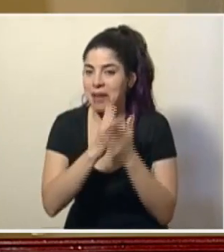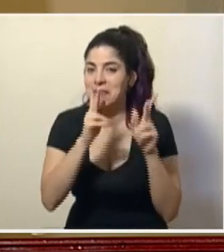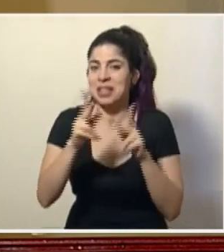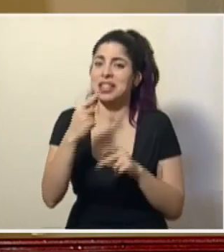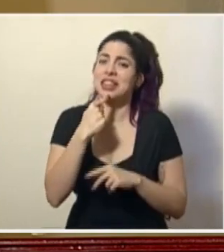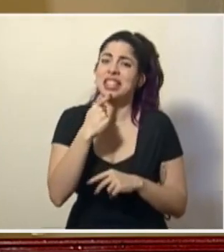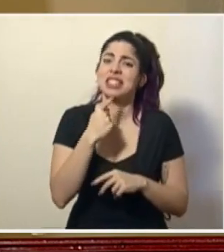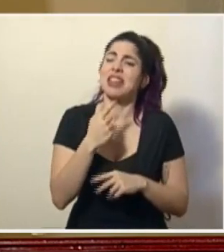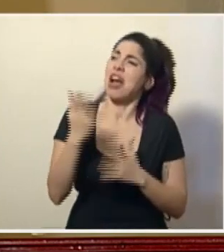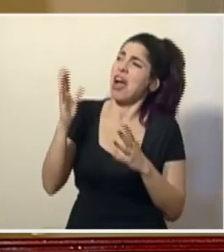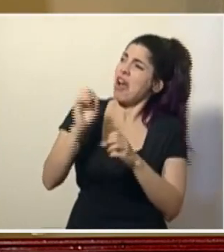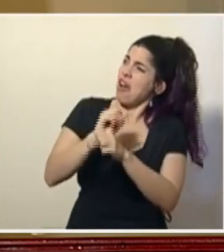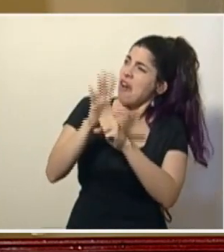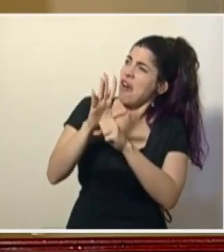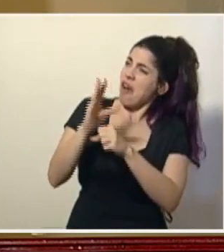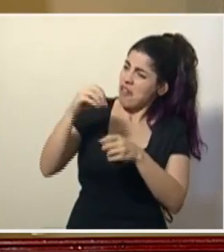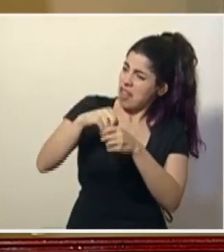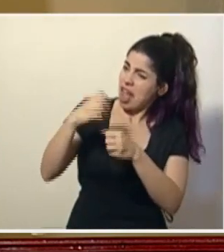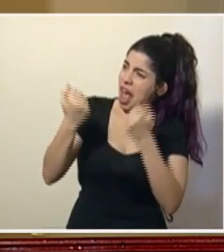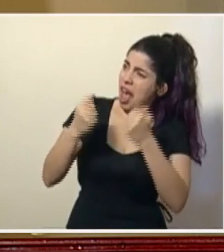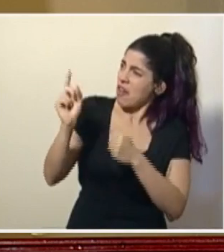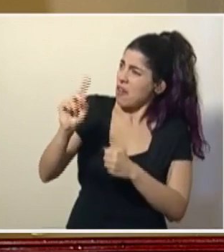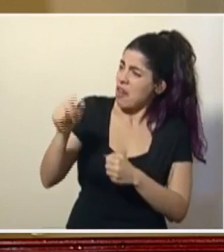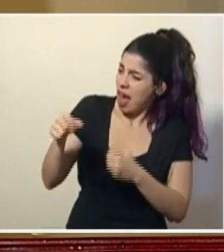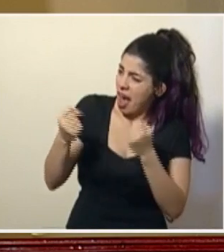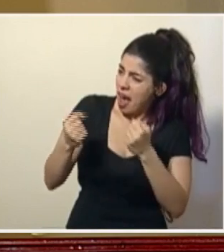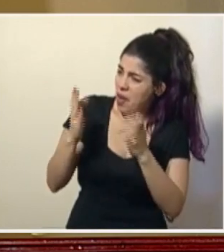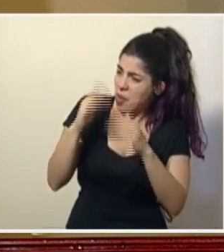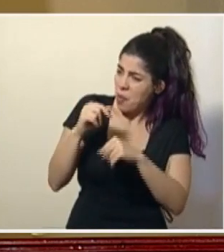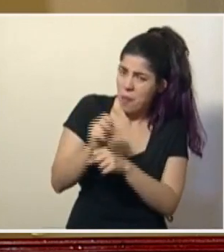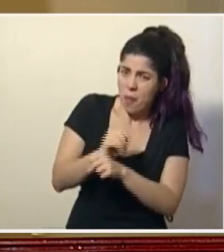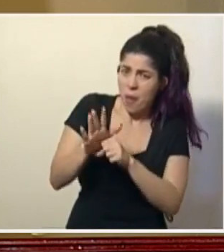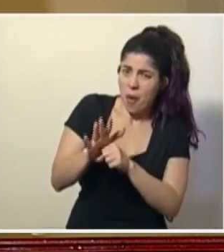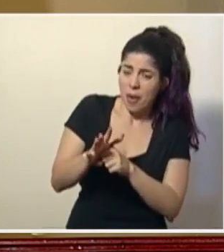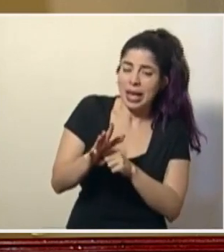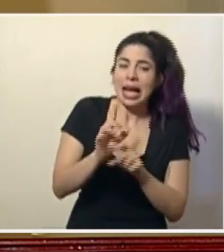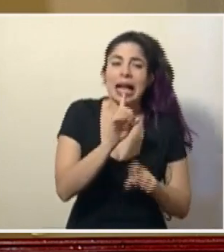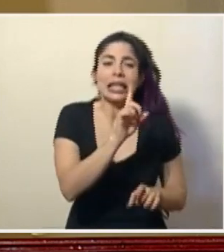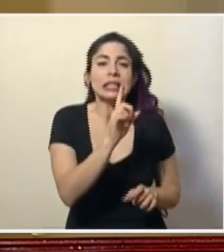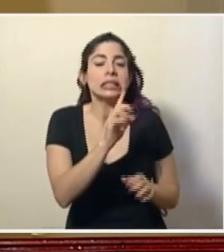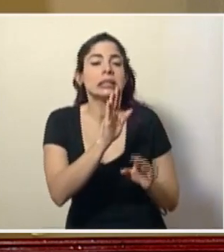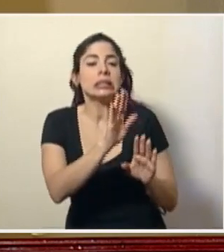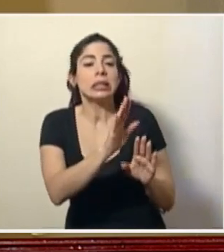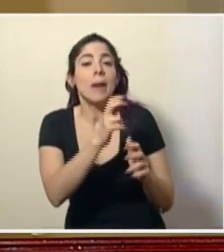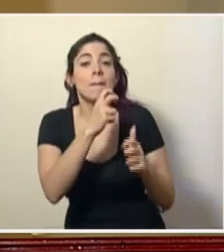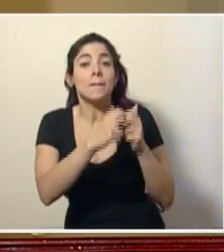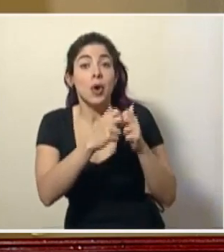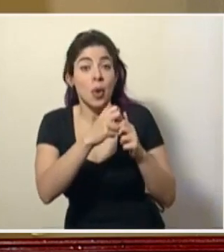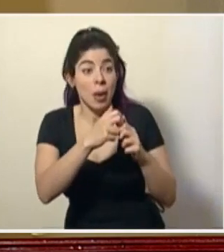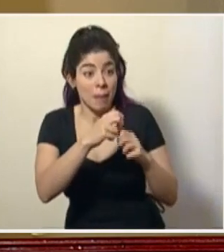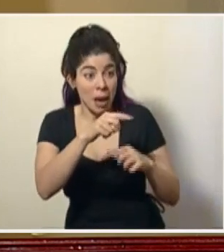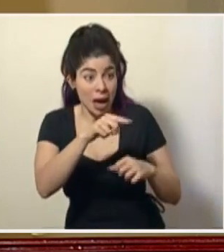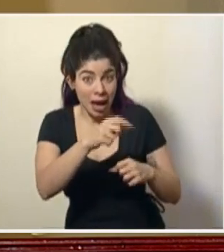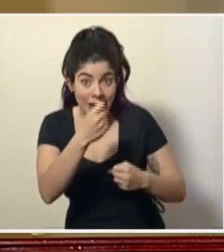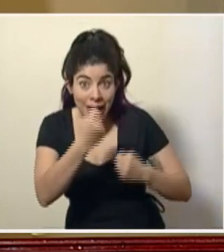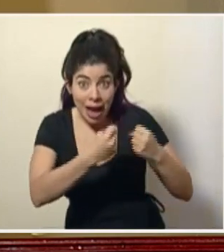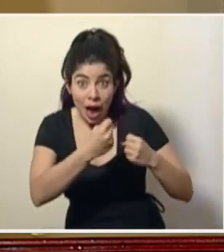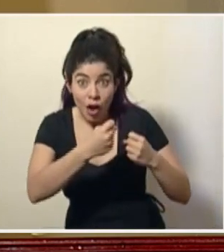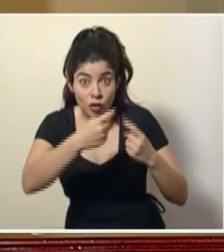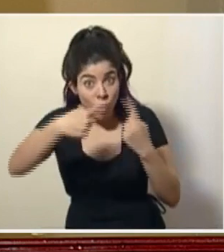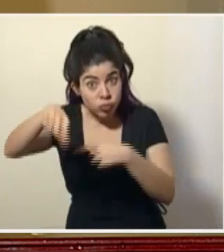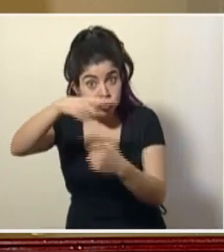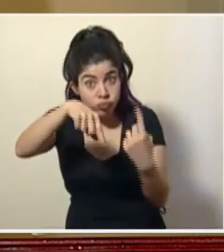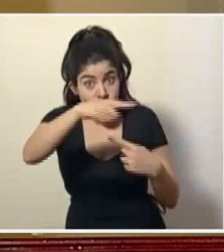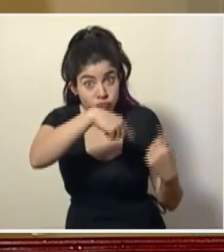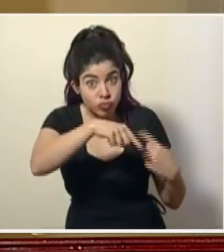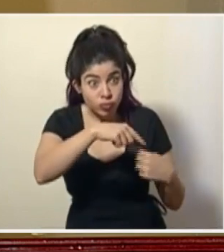han dicho es que el COVID no viaja en los carros no transmiten el COVID. El problema no es la circulación del vehículo